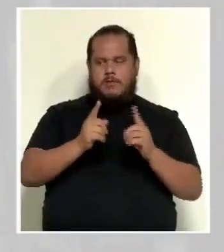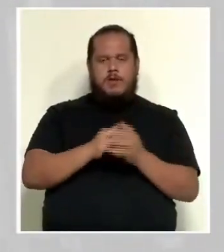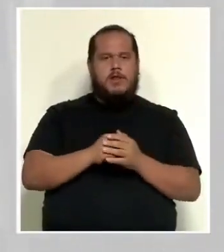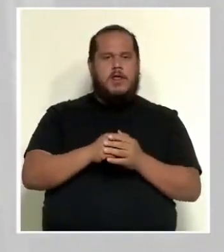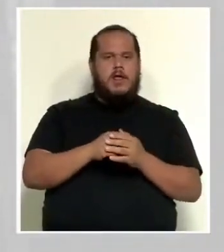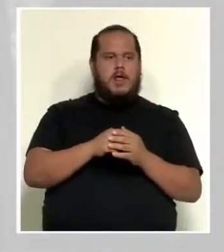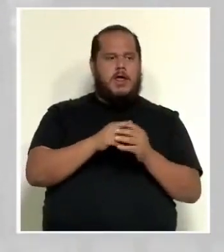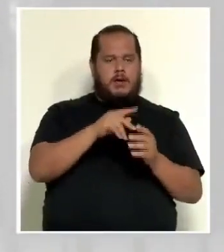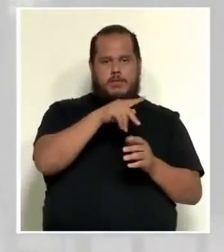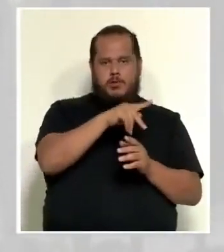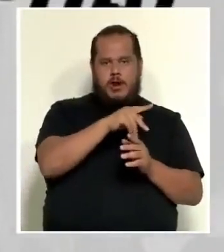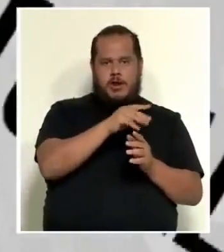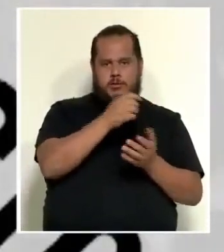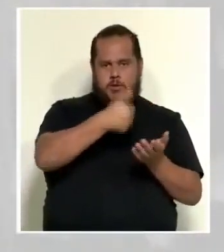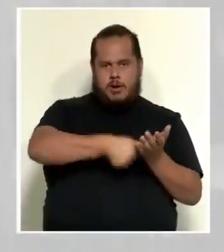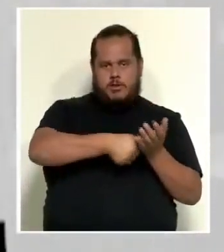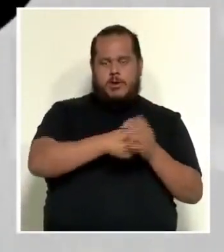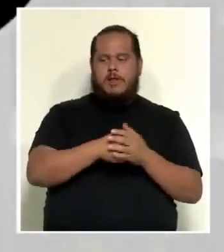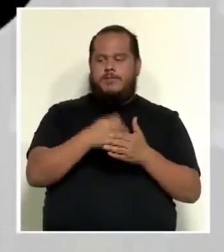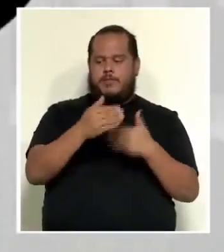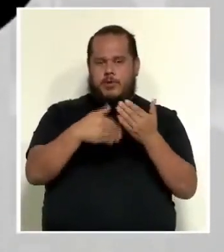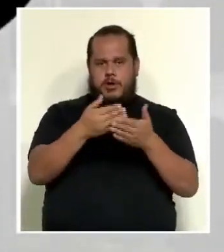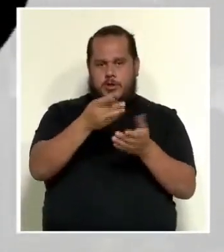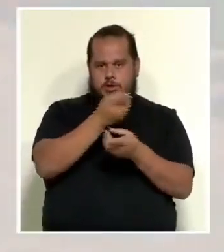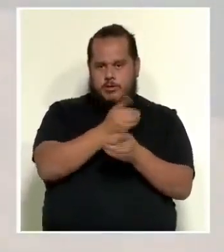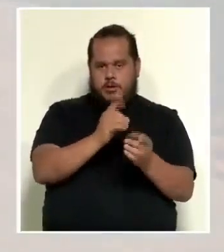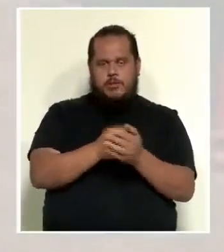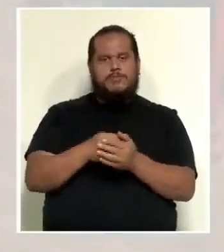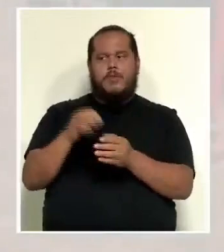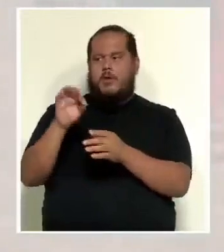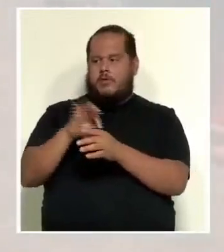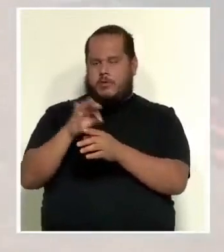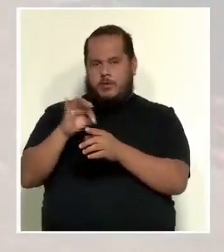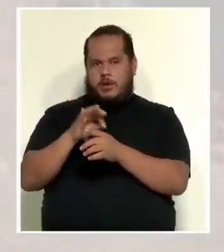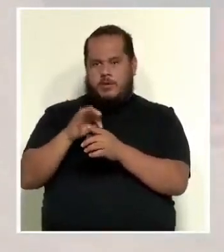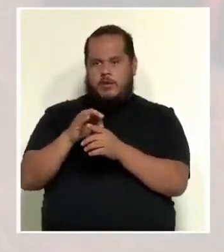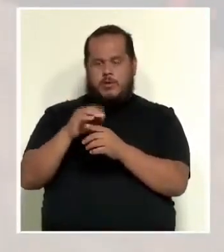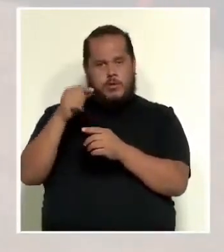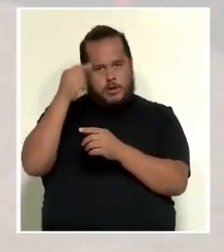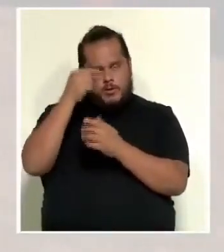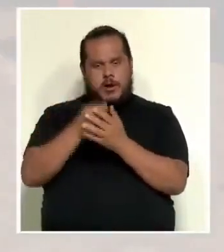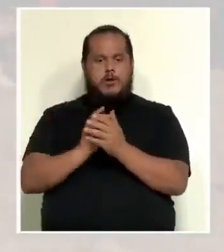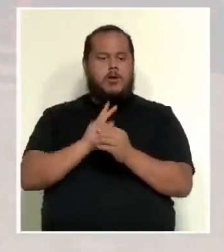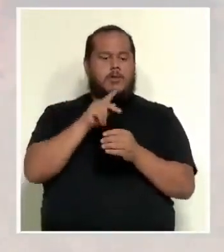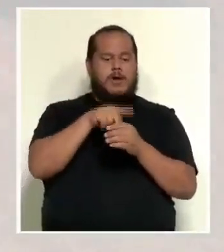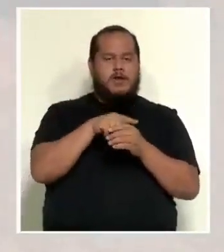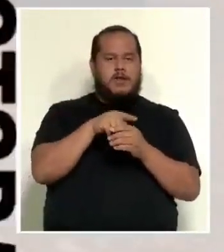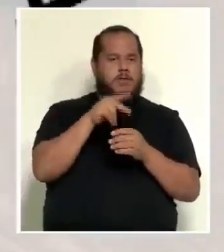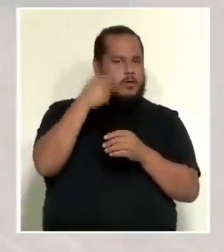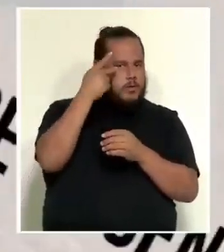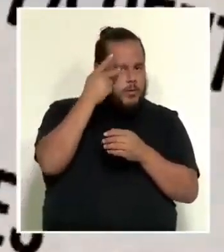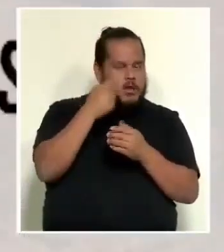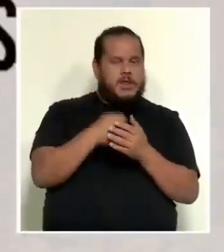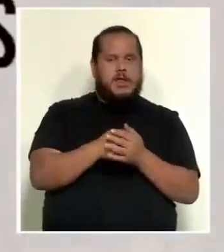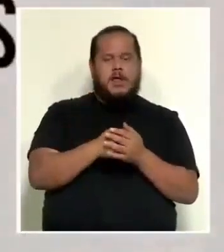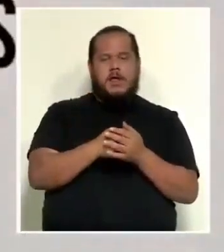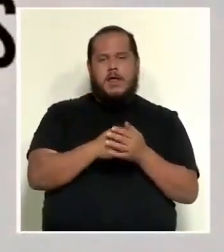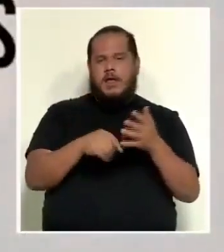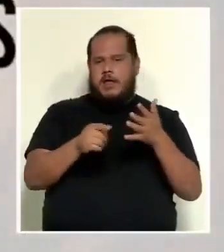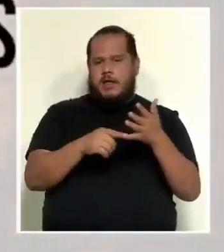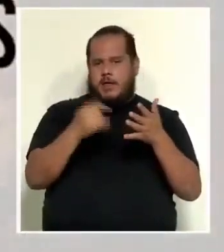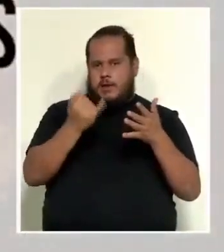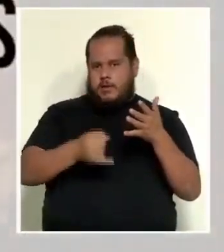pluralismo electoral, procesos democráticos, funcionamiento del gobierno, participación política de la gente